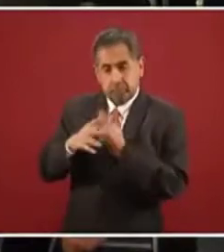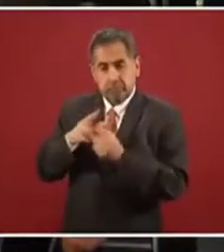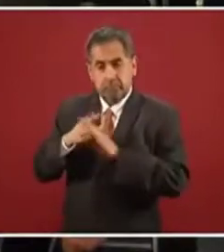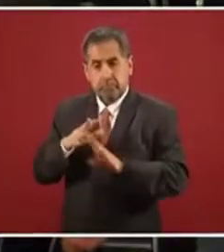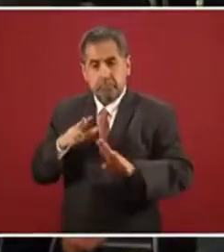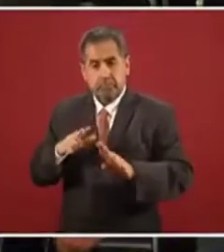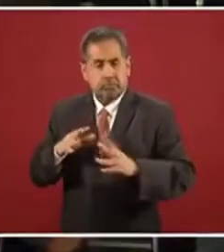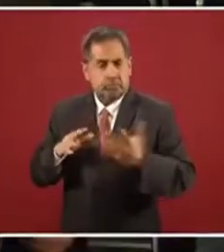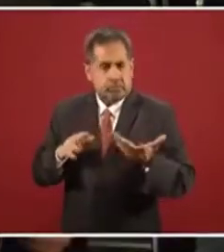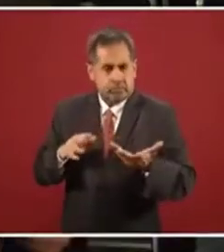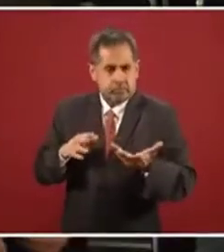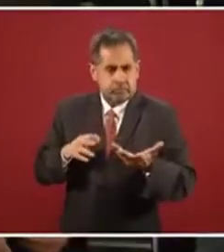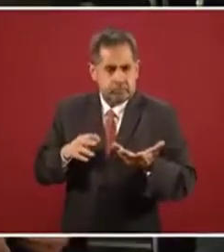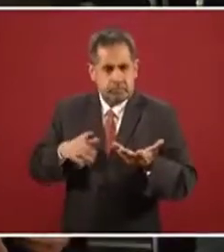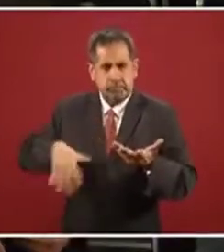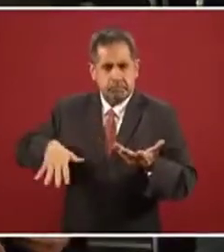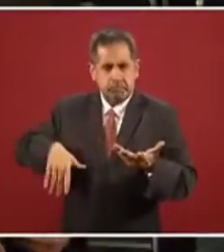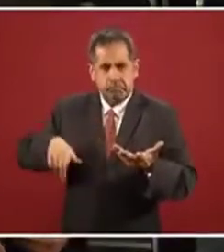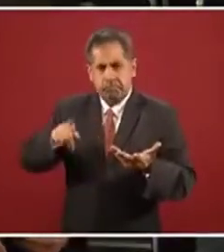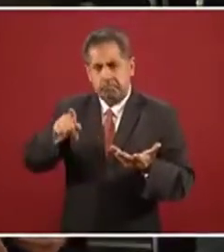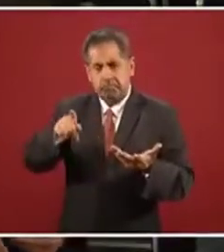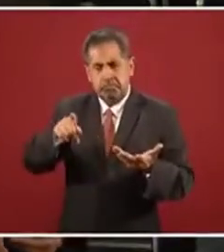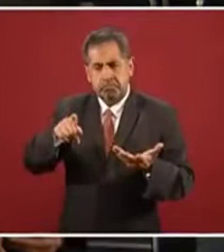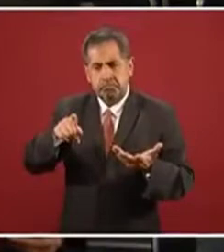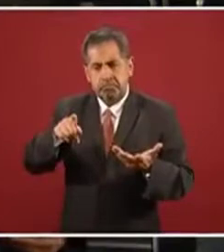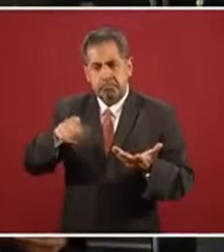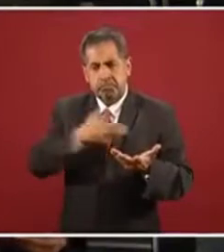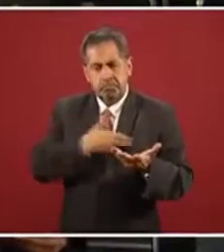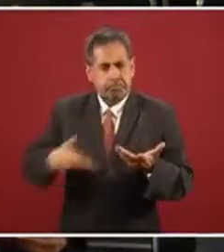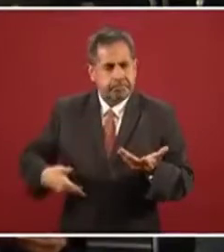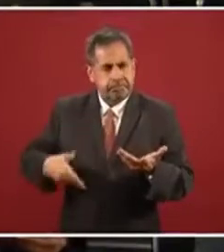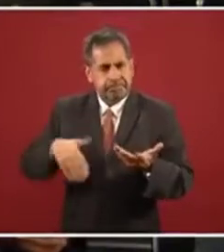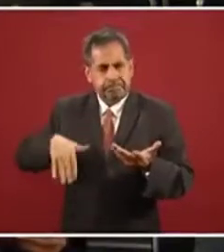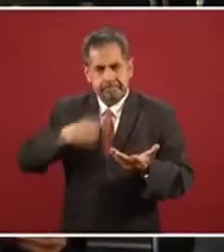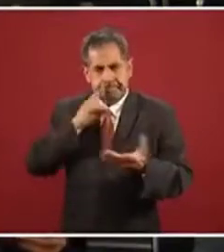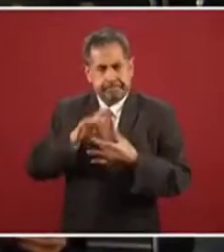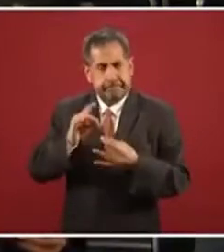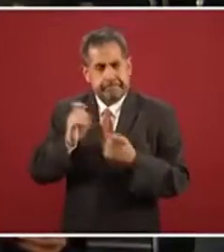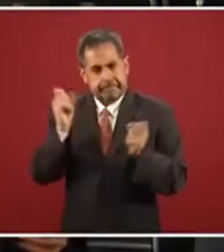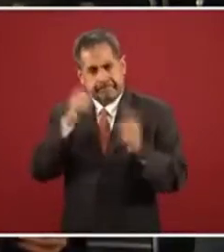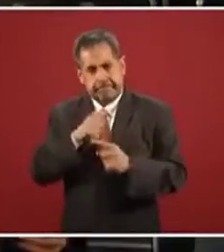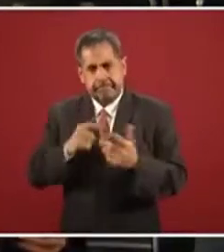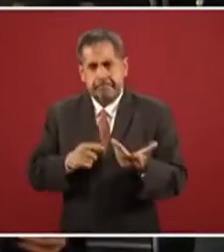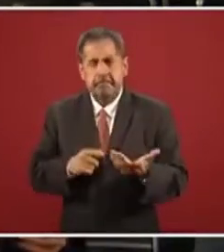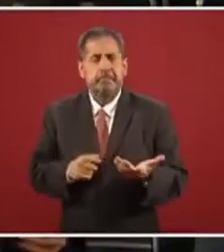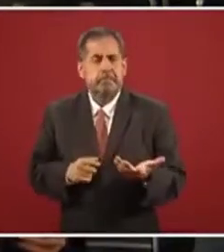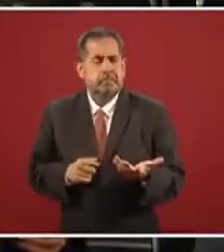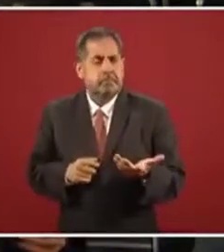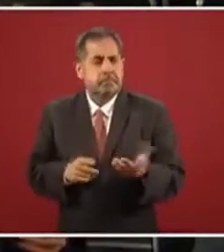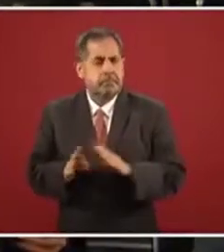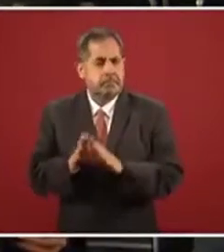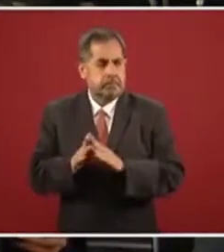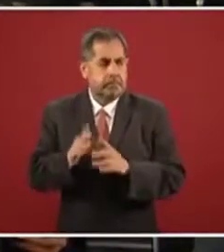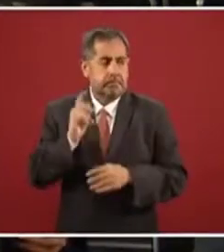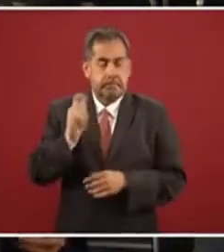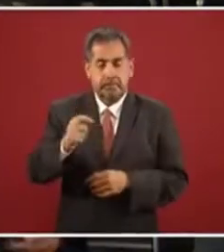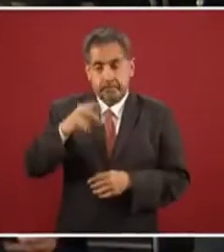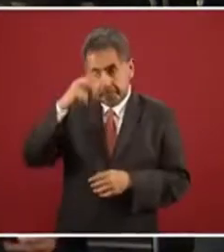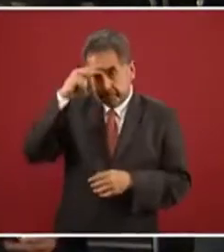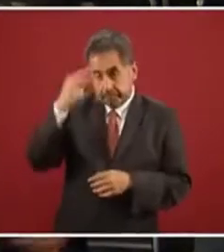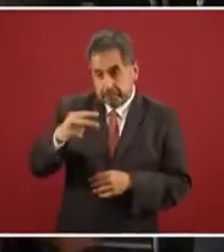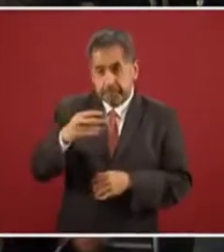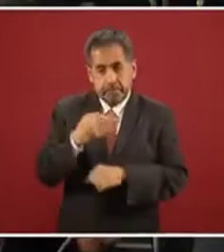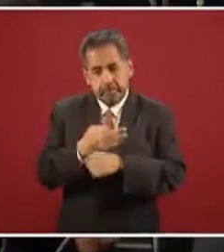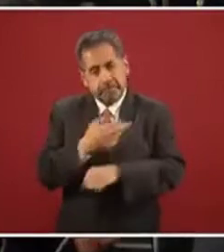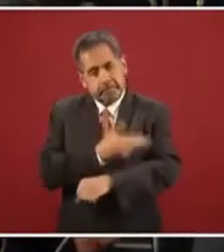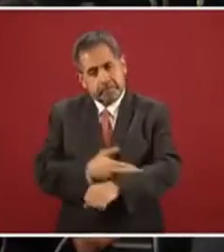una amenaza, como lo acaba de referir el presidente, y eso ha implicado pues que México esté adoptando una